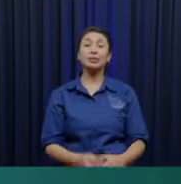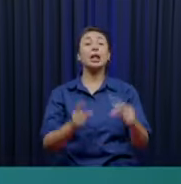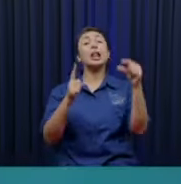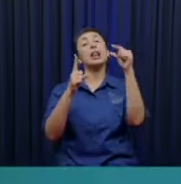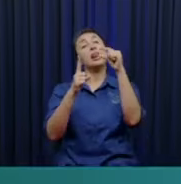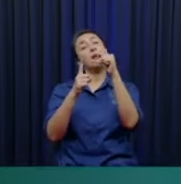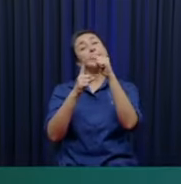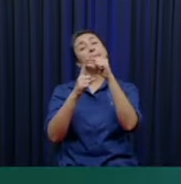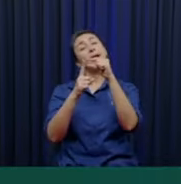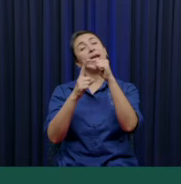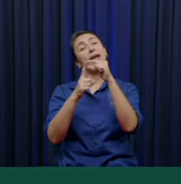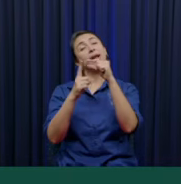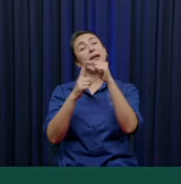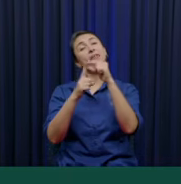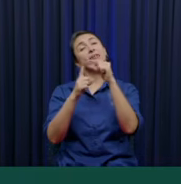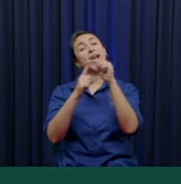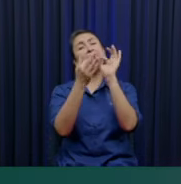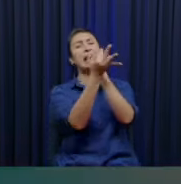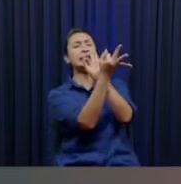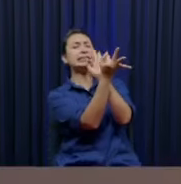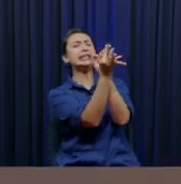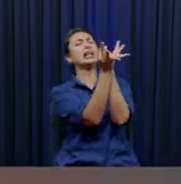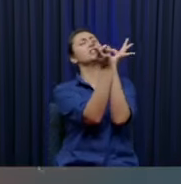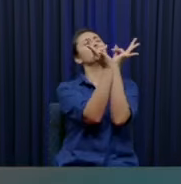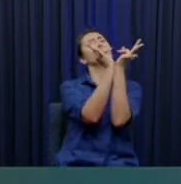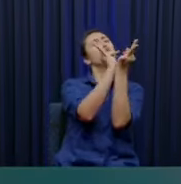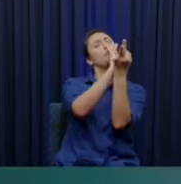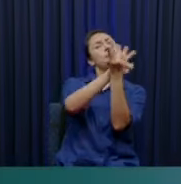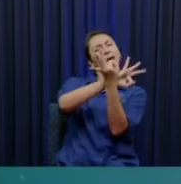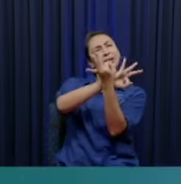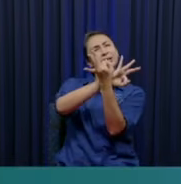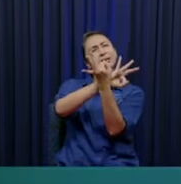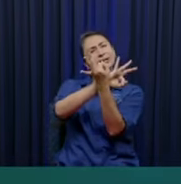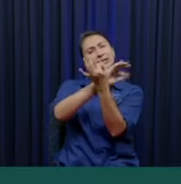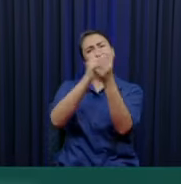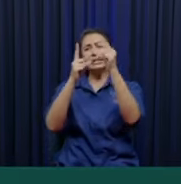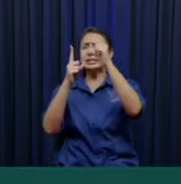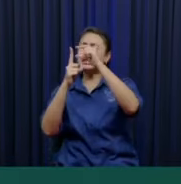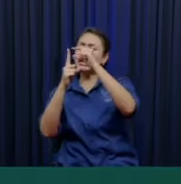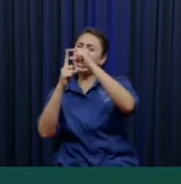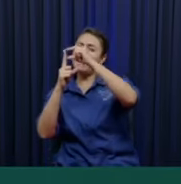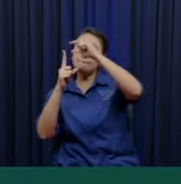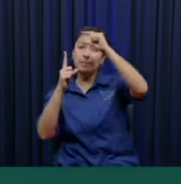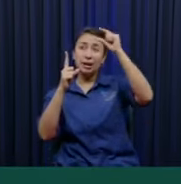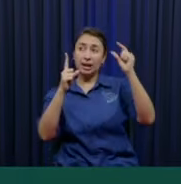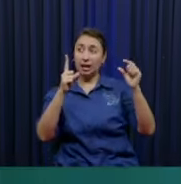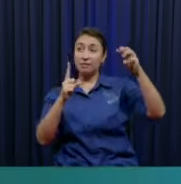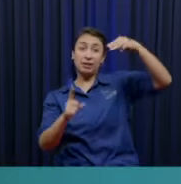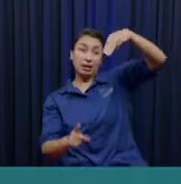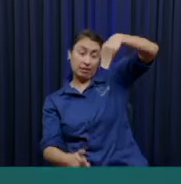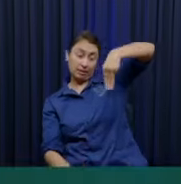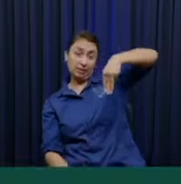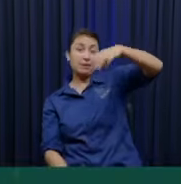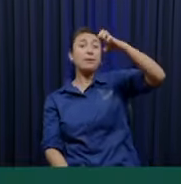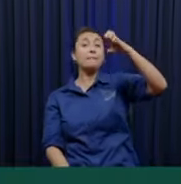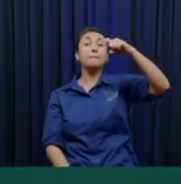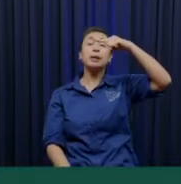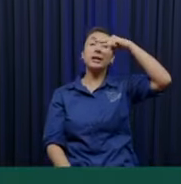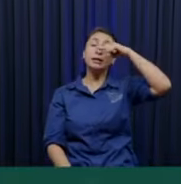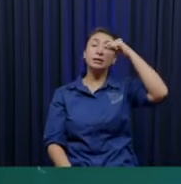Metamorfosis, que es cambio de forma, transformarse o